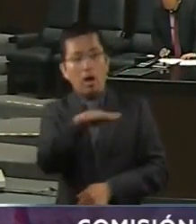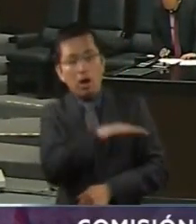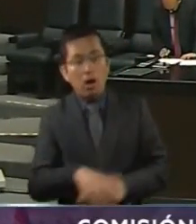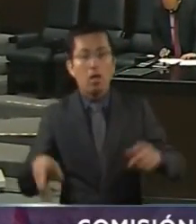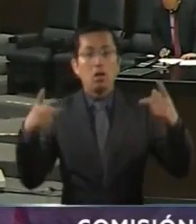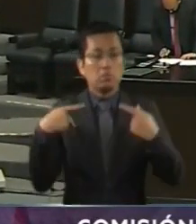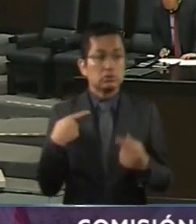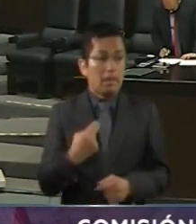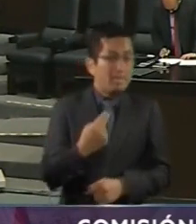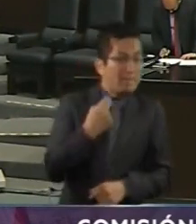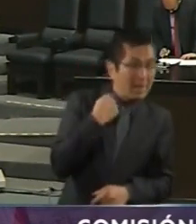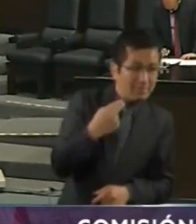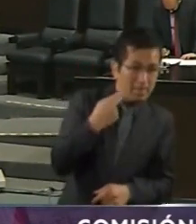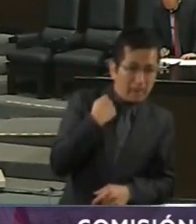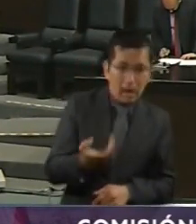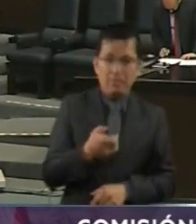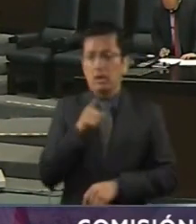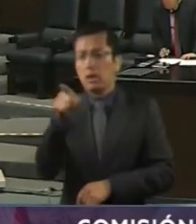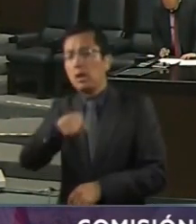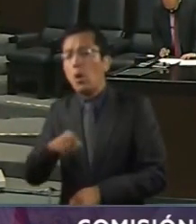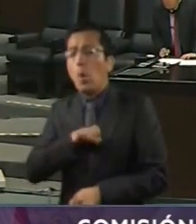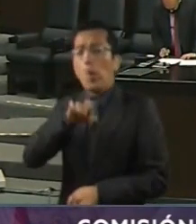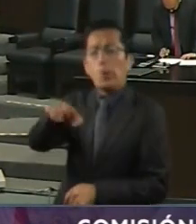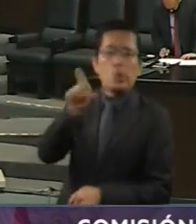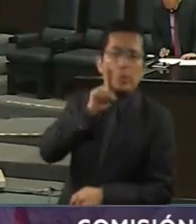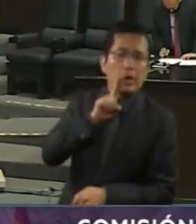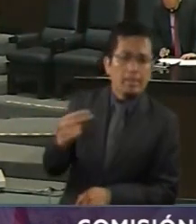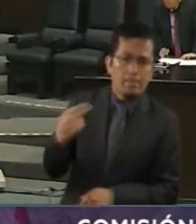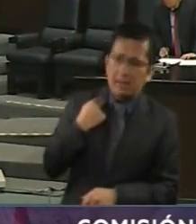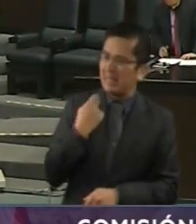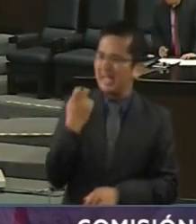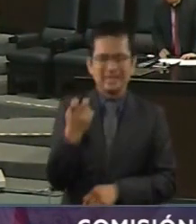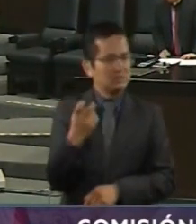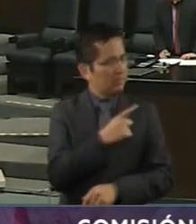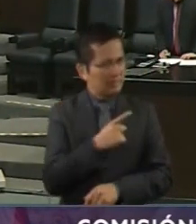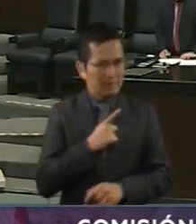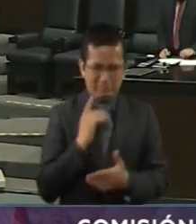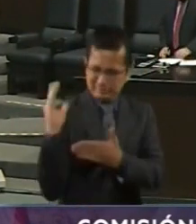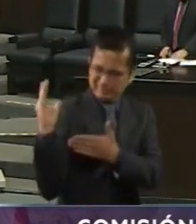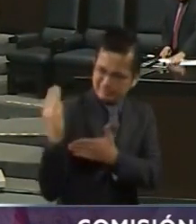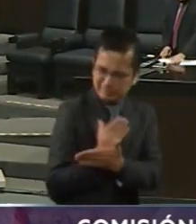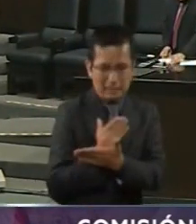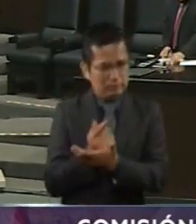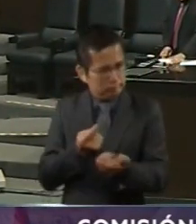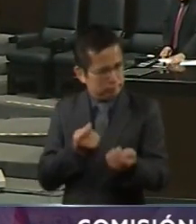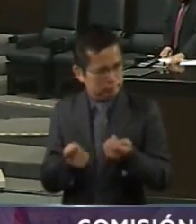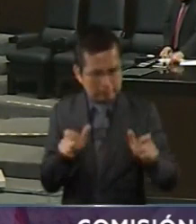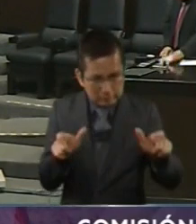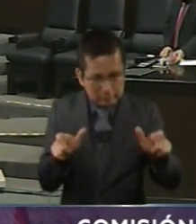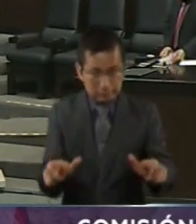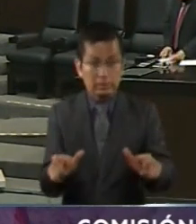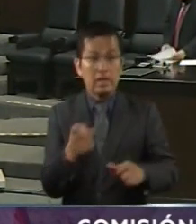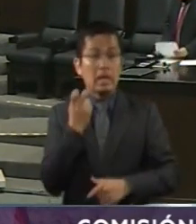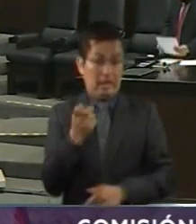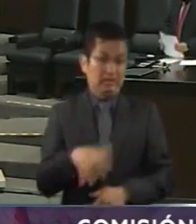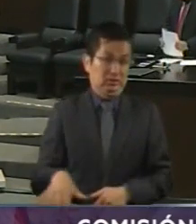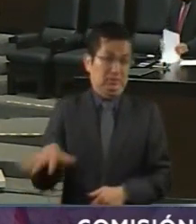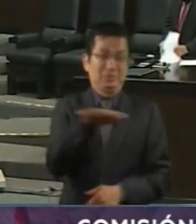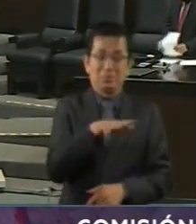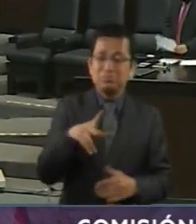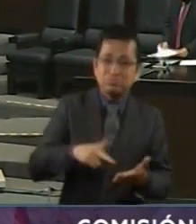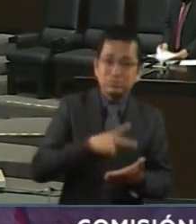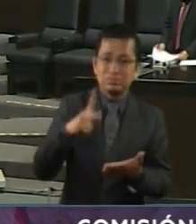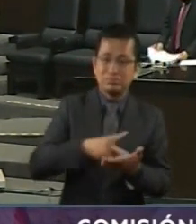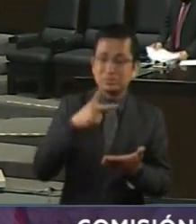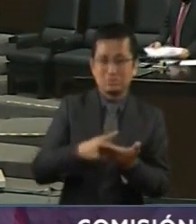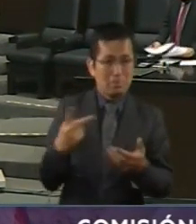homicidios dolosos y feminicidios, delitos, como todos sabemos, eminentemente del fuero común, ha